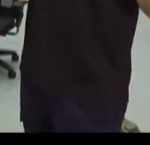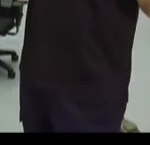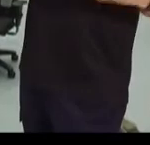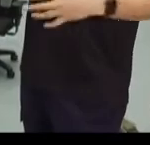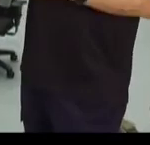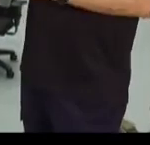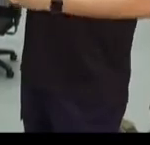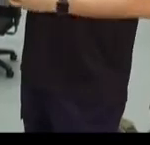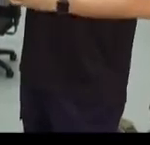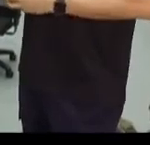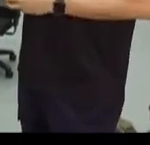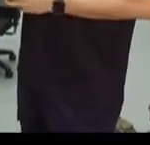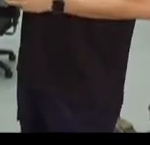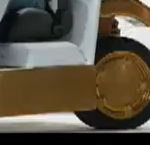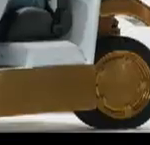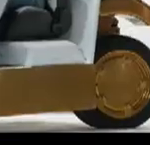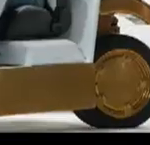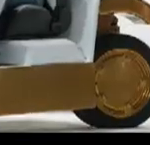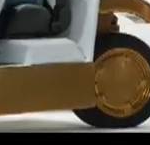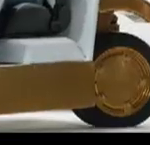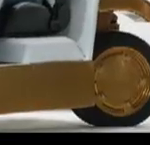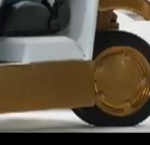este es un robot modular.